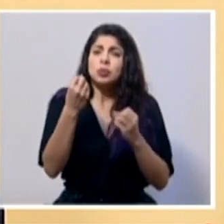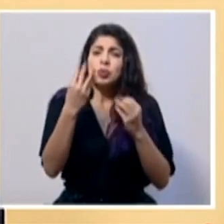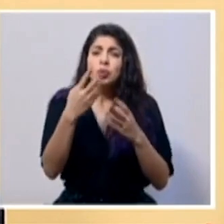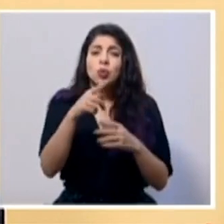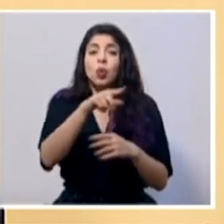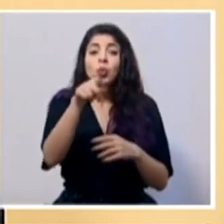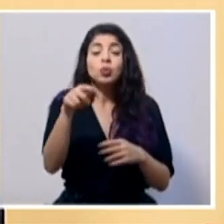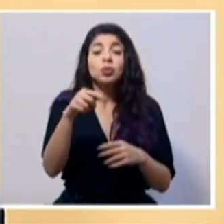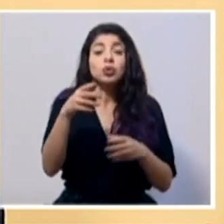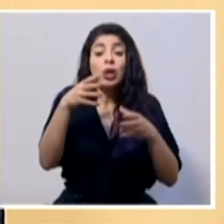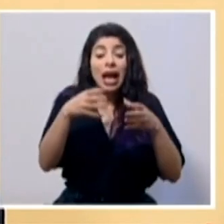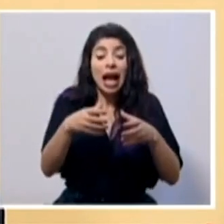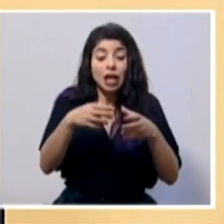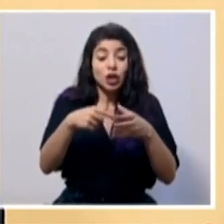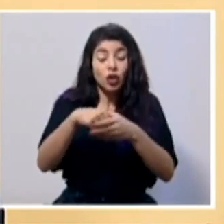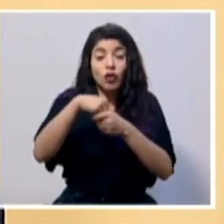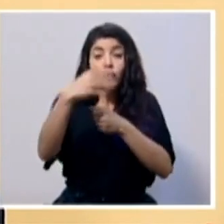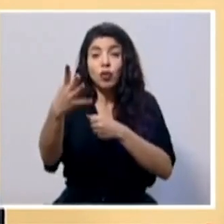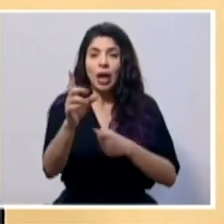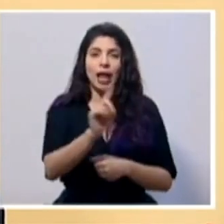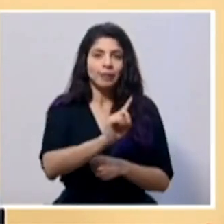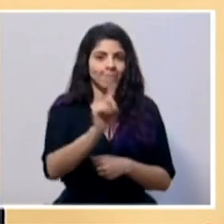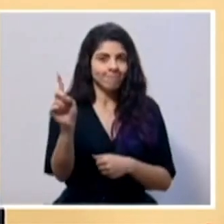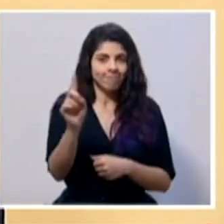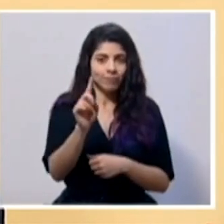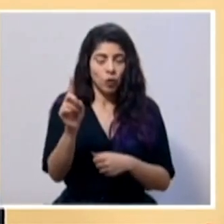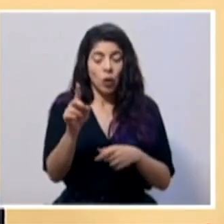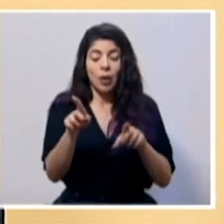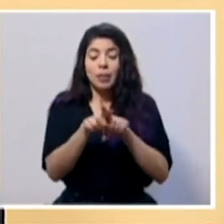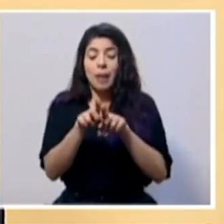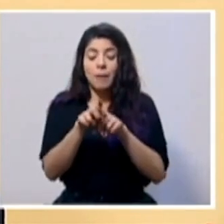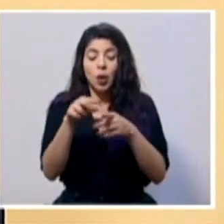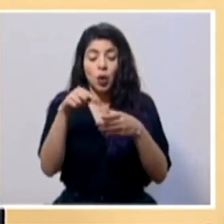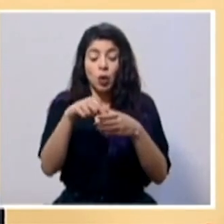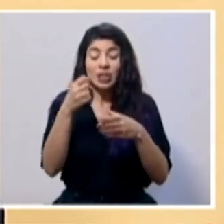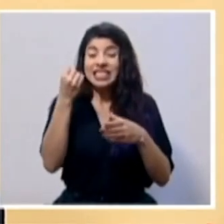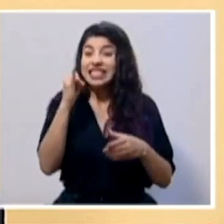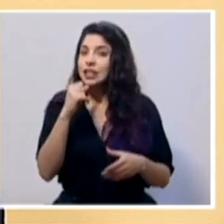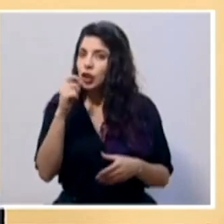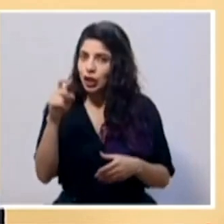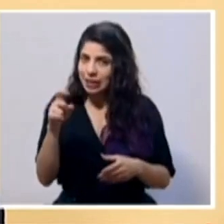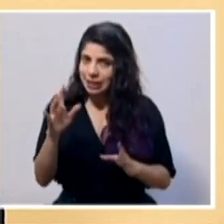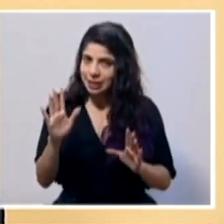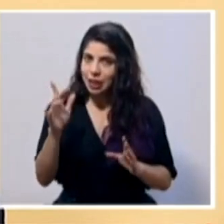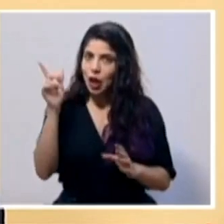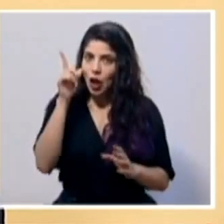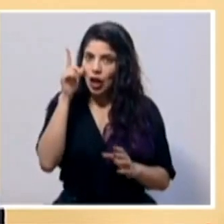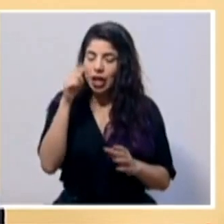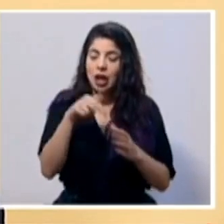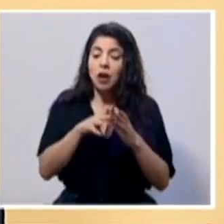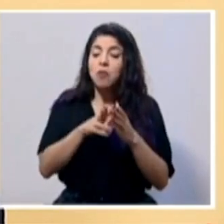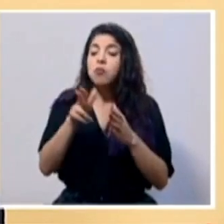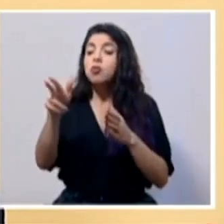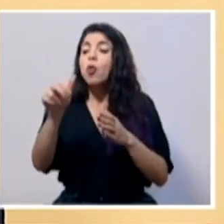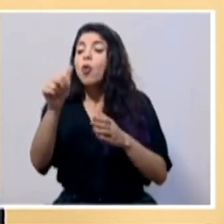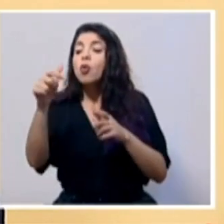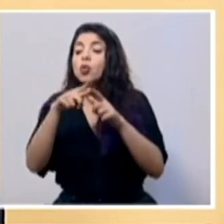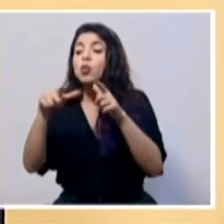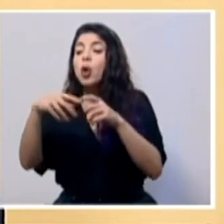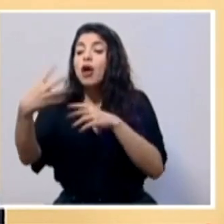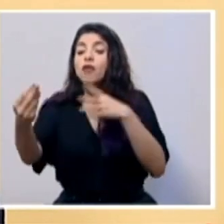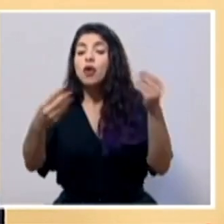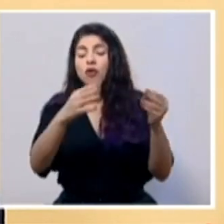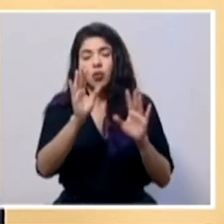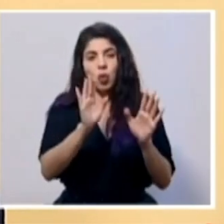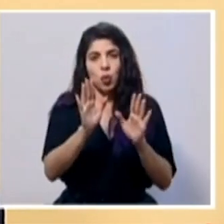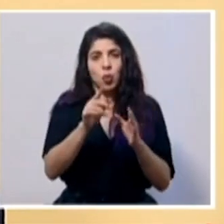no se movilicen fuera del cantón, que no vayan tampoco, si no es necesario obviamente, a ciertos establecimientos y que